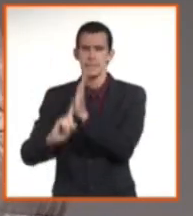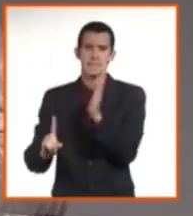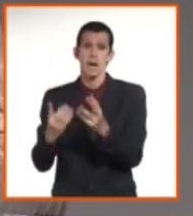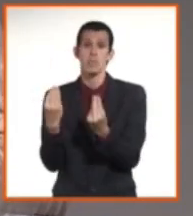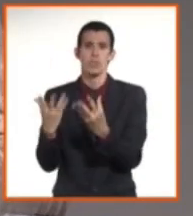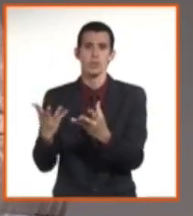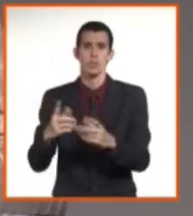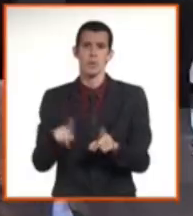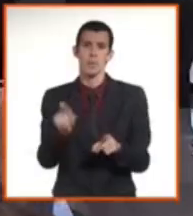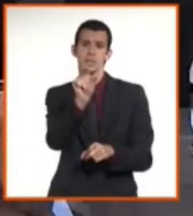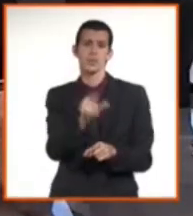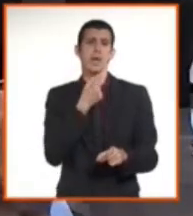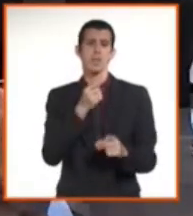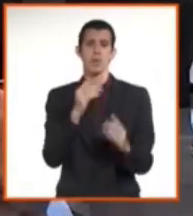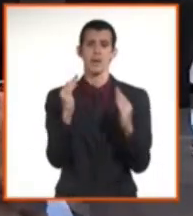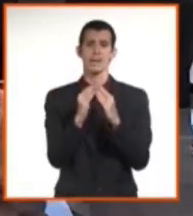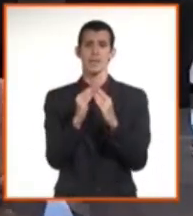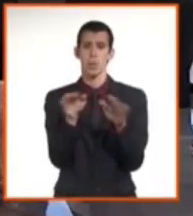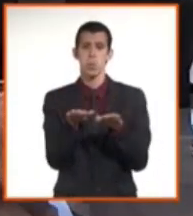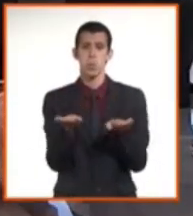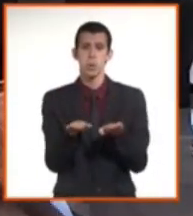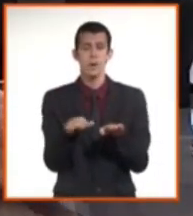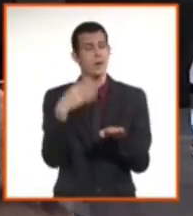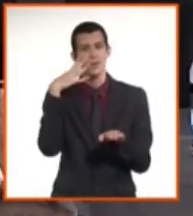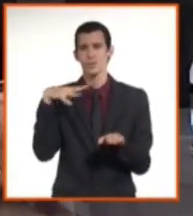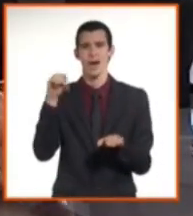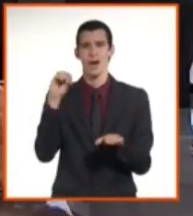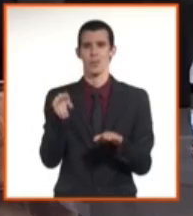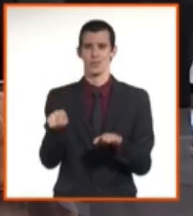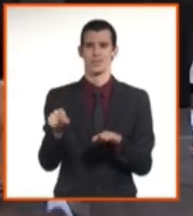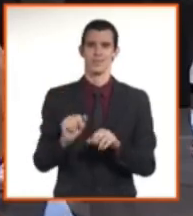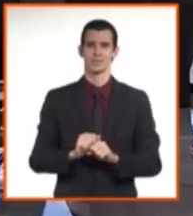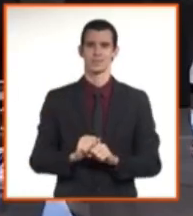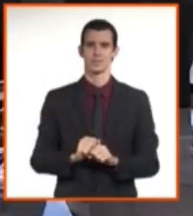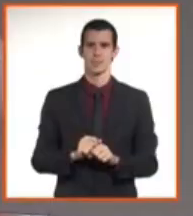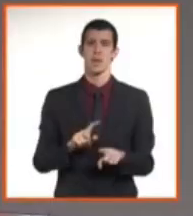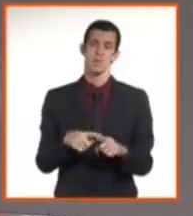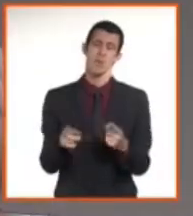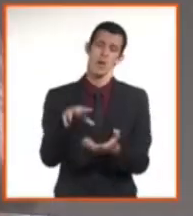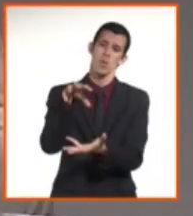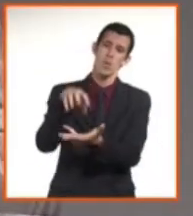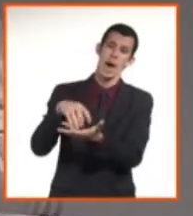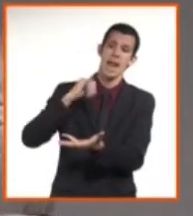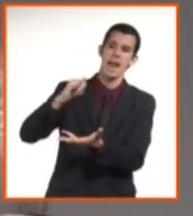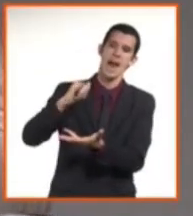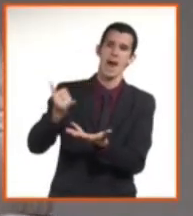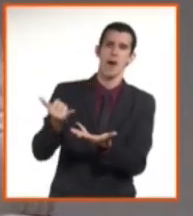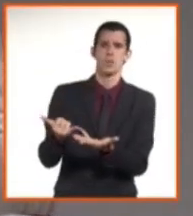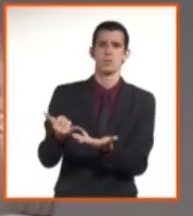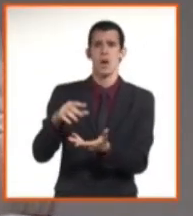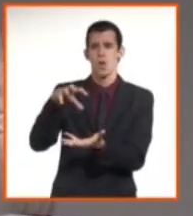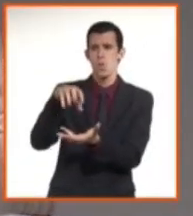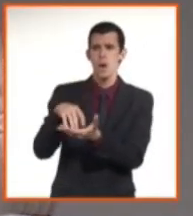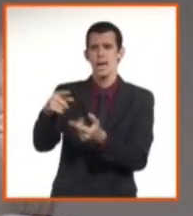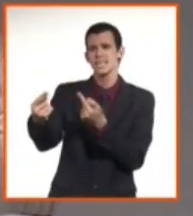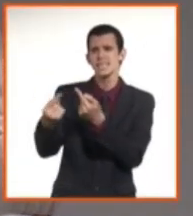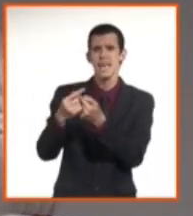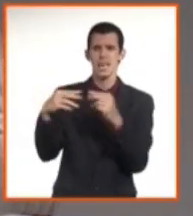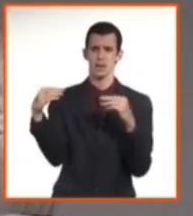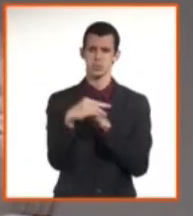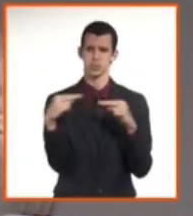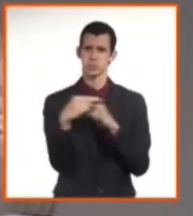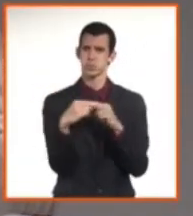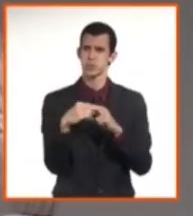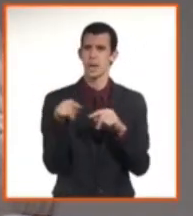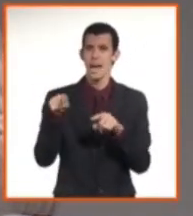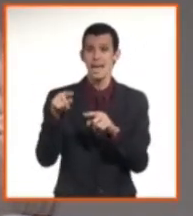este caso la afectación fue un lugar... Era un lugar apartado, era cerca de la autopista. ¿El circuito primario del municipio? Era el circuito primario que alimenta la